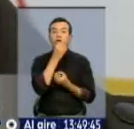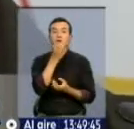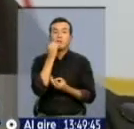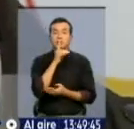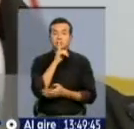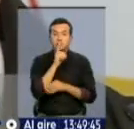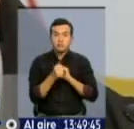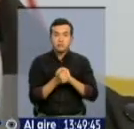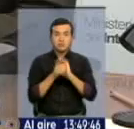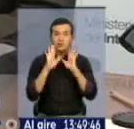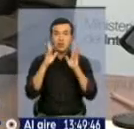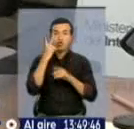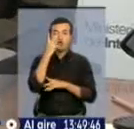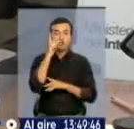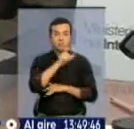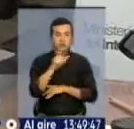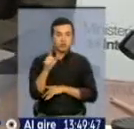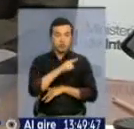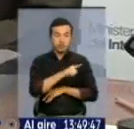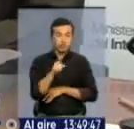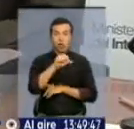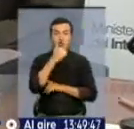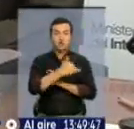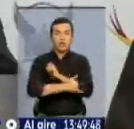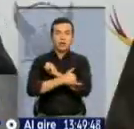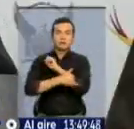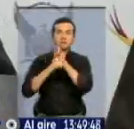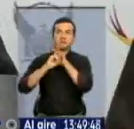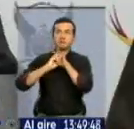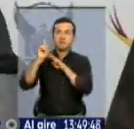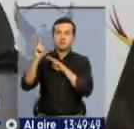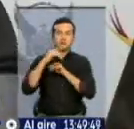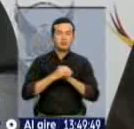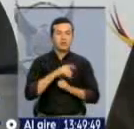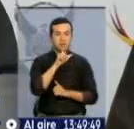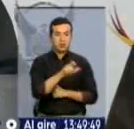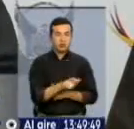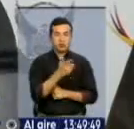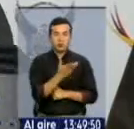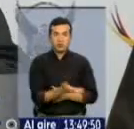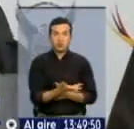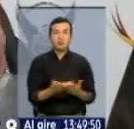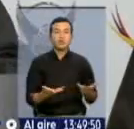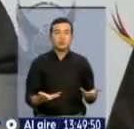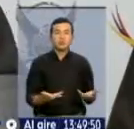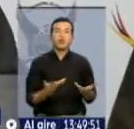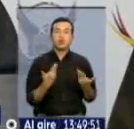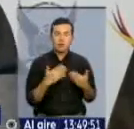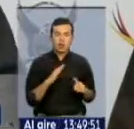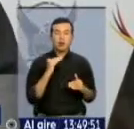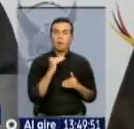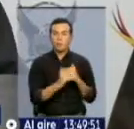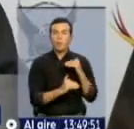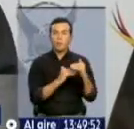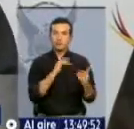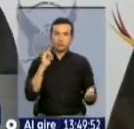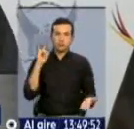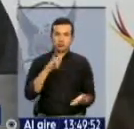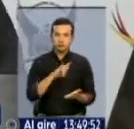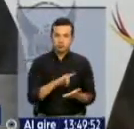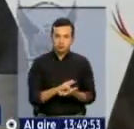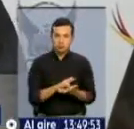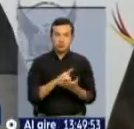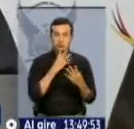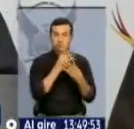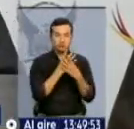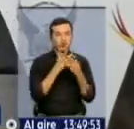este caso, debido a que otros 2 procesados no se encuentran en el país. Y esta persona en ese momento lo que se hizo fue un procedimiento en el aeropuerto, pero no se la podía